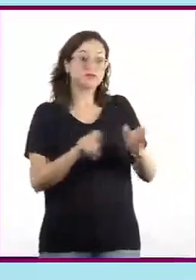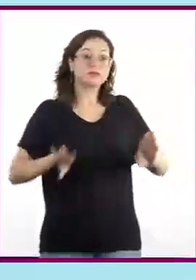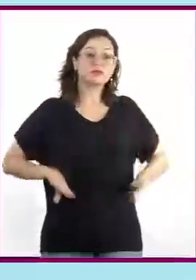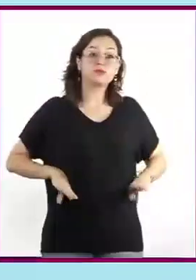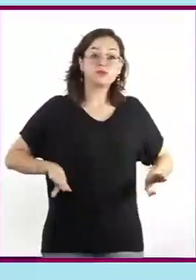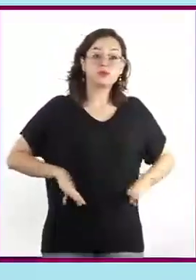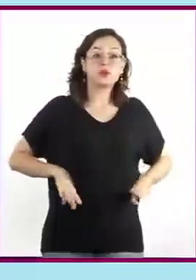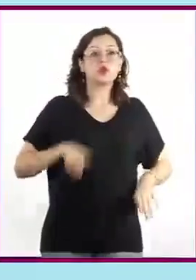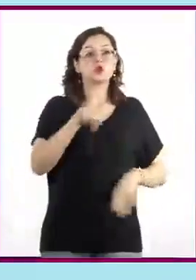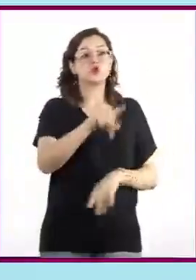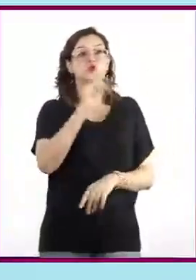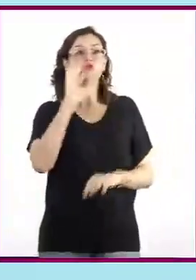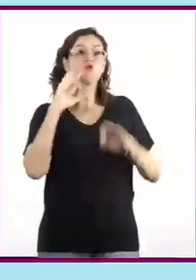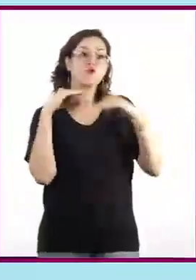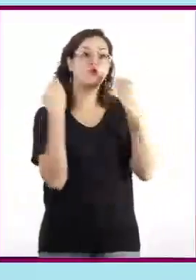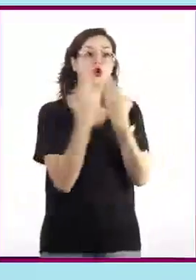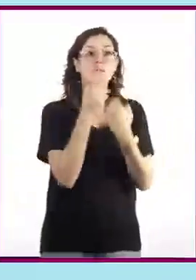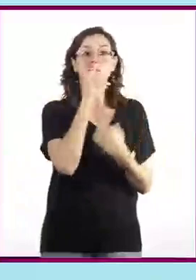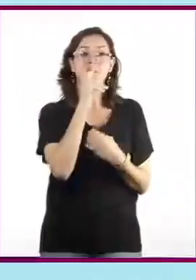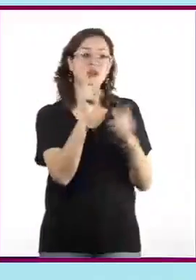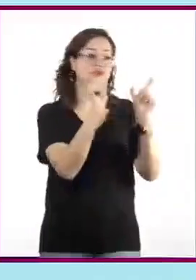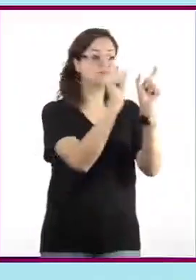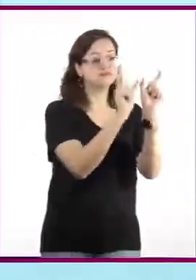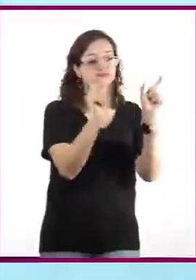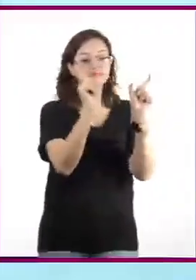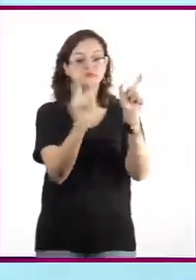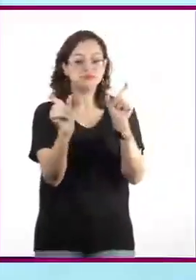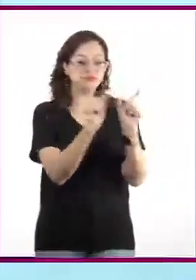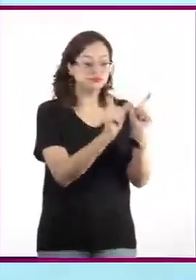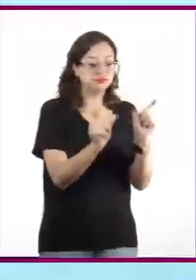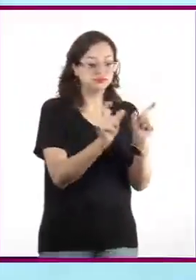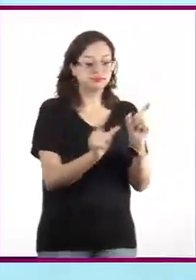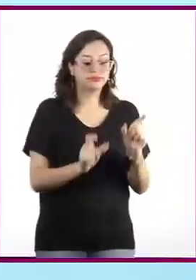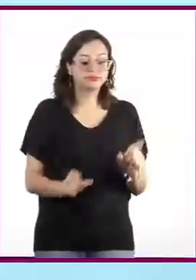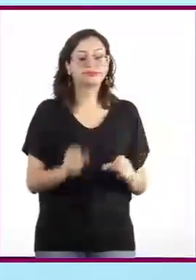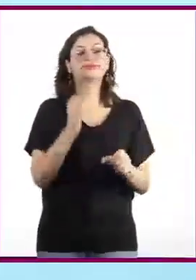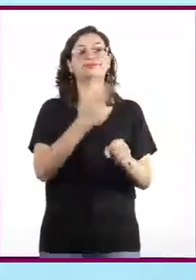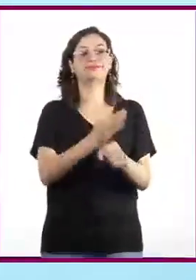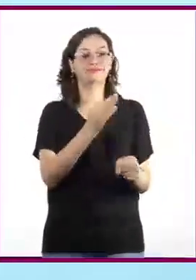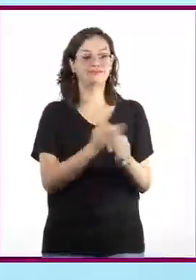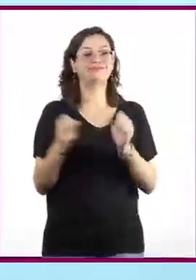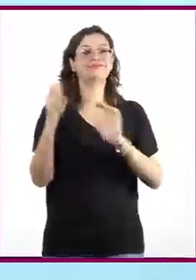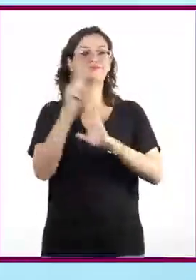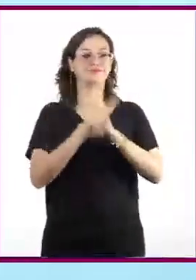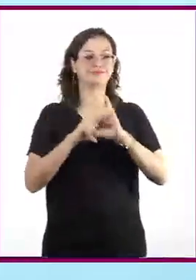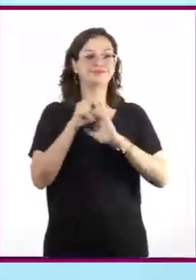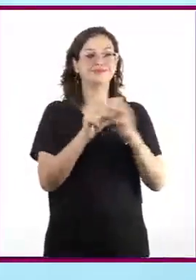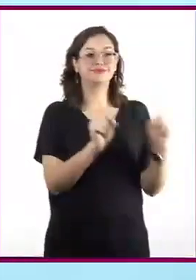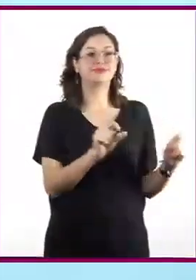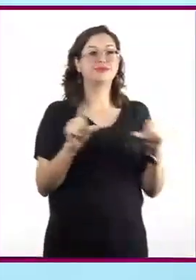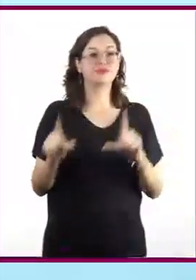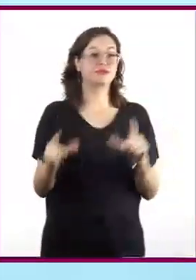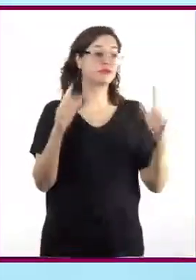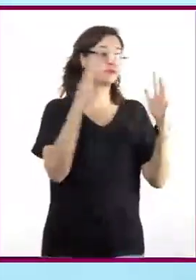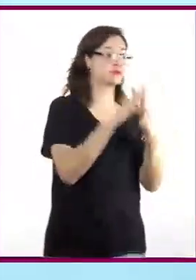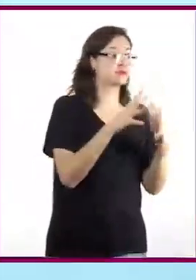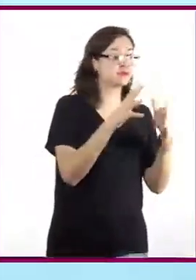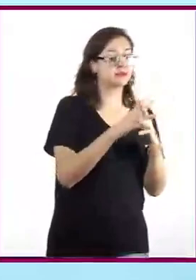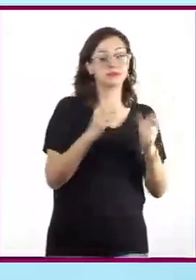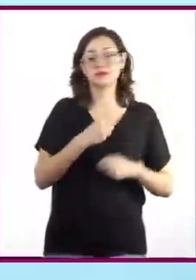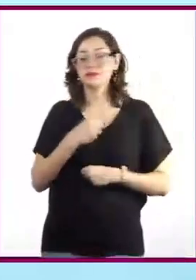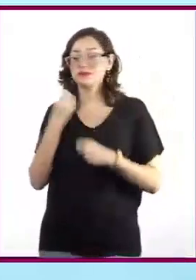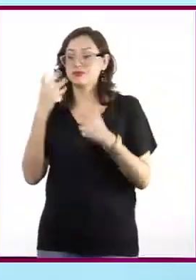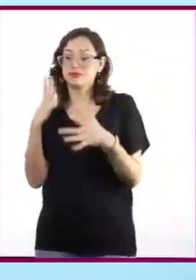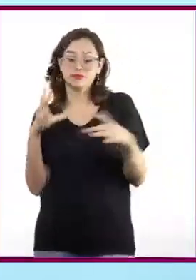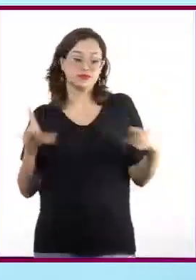estructura y al tipo de palabras usadas para crearlo. En el siguiente video, La guerra y la poesía,